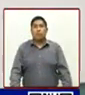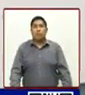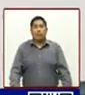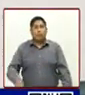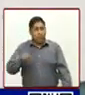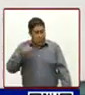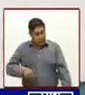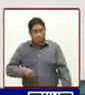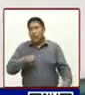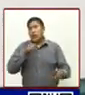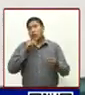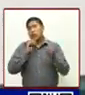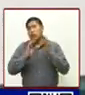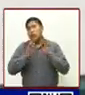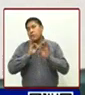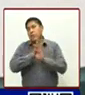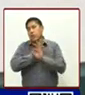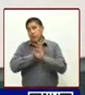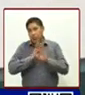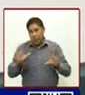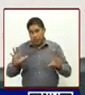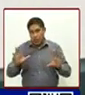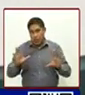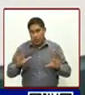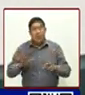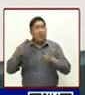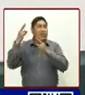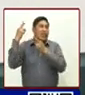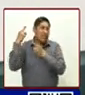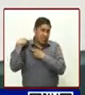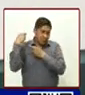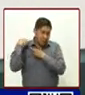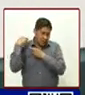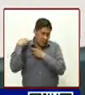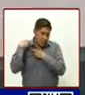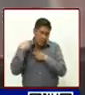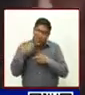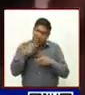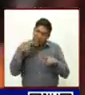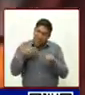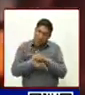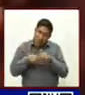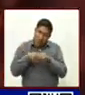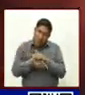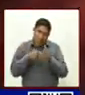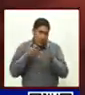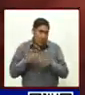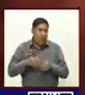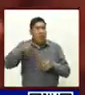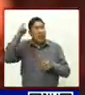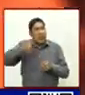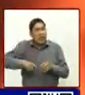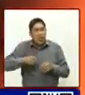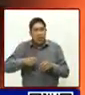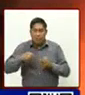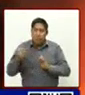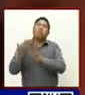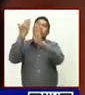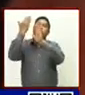Aquí no estamos al lado de absolutamente nada. Los responsables criminales asesinos tienen que